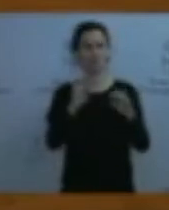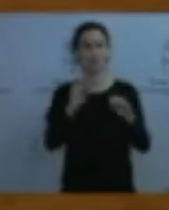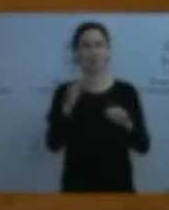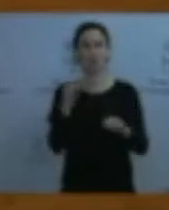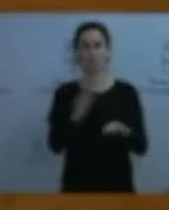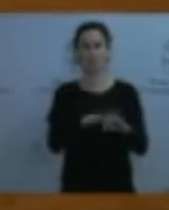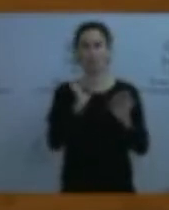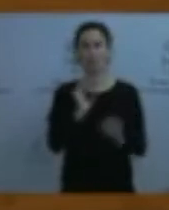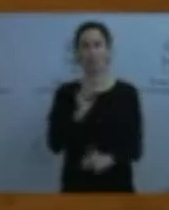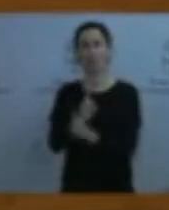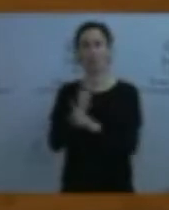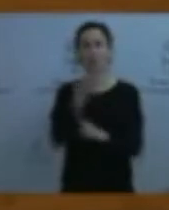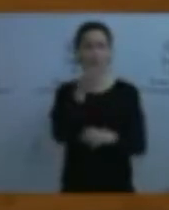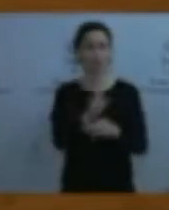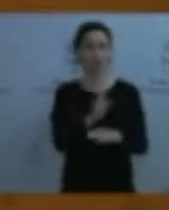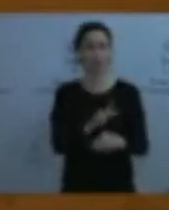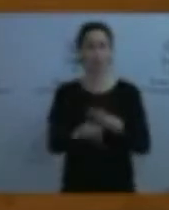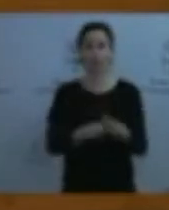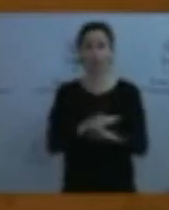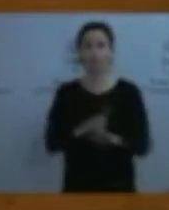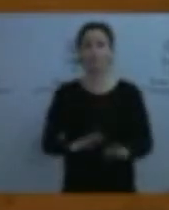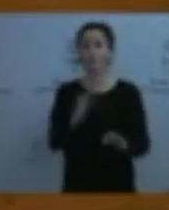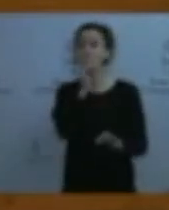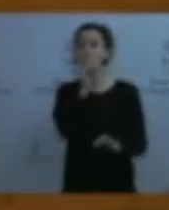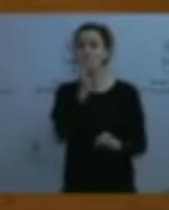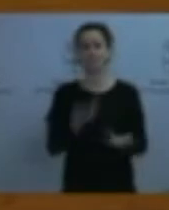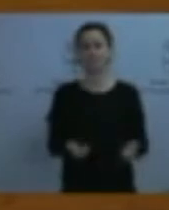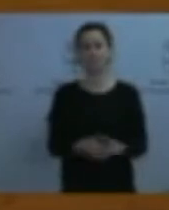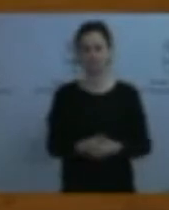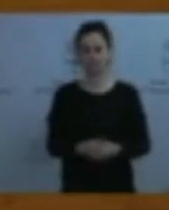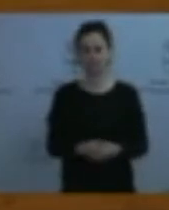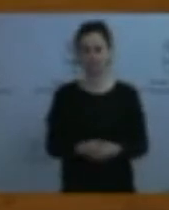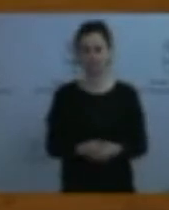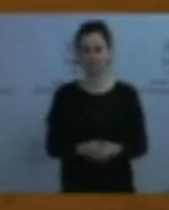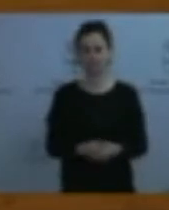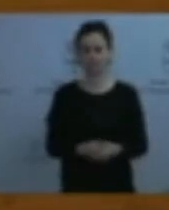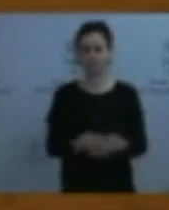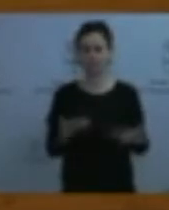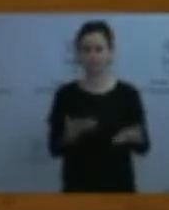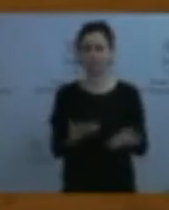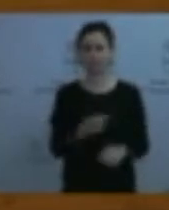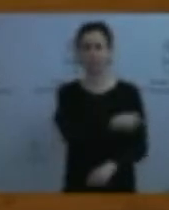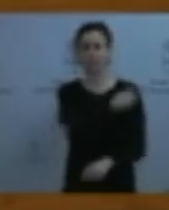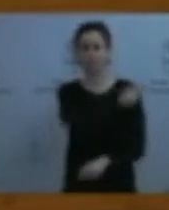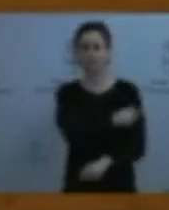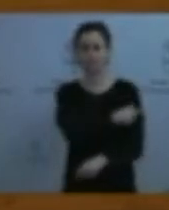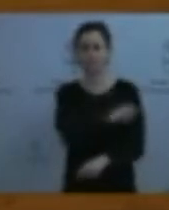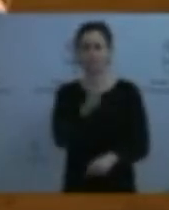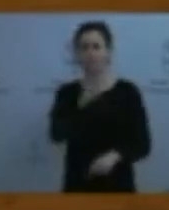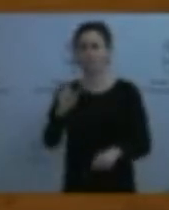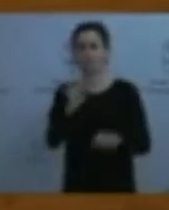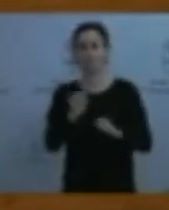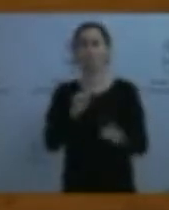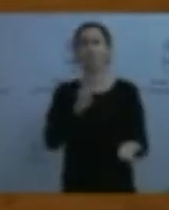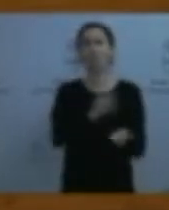crujir desde la oposición, como decían que iban a hacer, y no está claro que lo estén haciendo, ¿no? ¿Qué plantean hacer cuando el Reino Unido y la Unión Europea usen a los emigrantes asturianos en el Reino